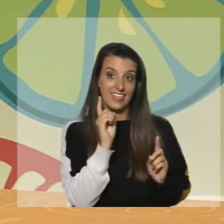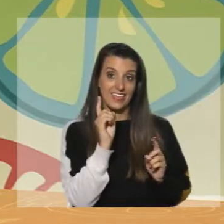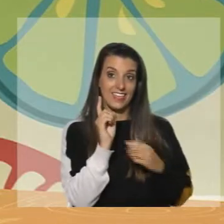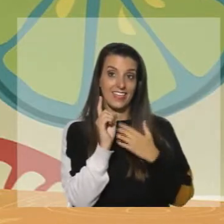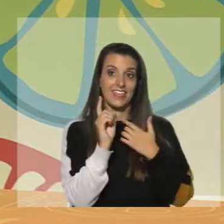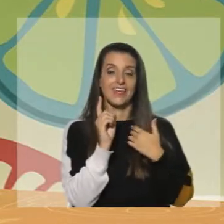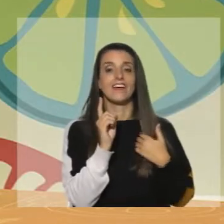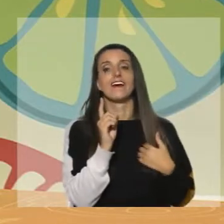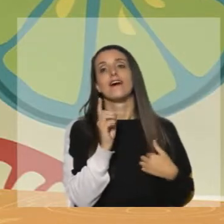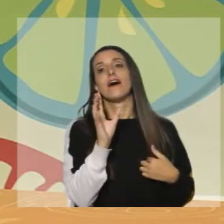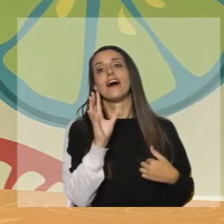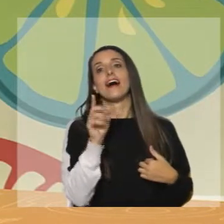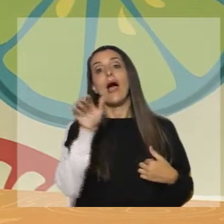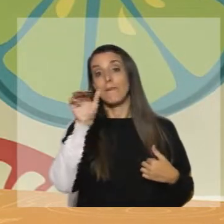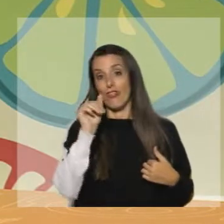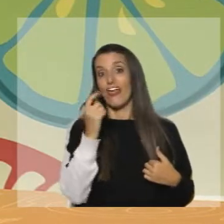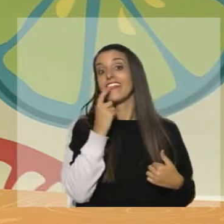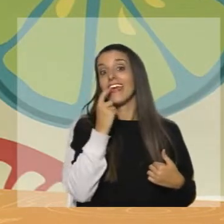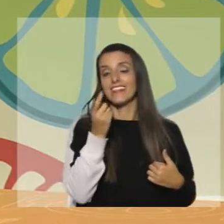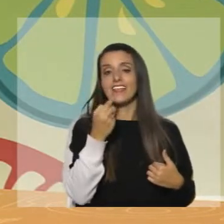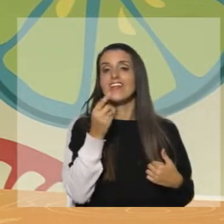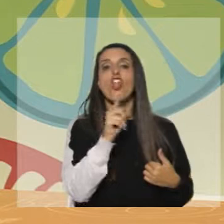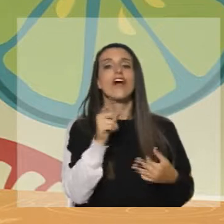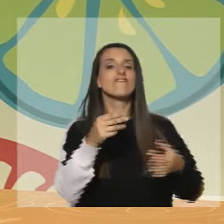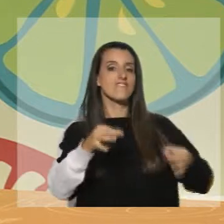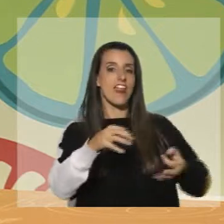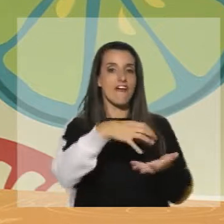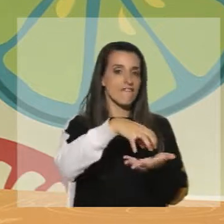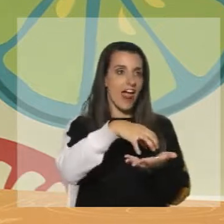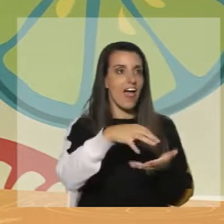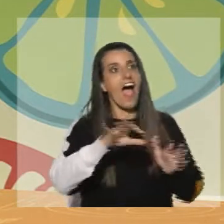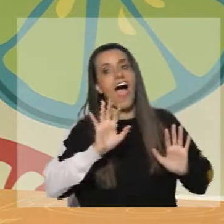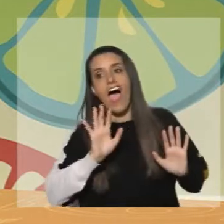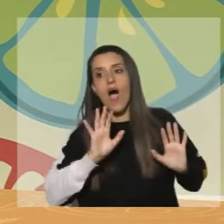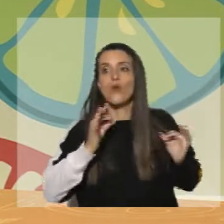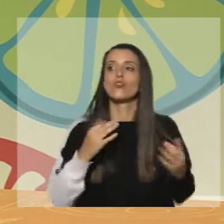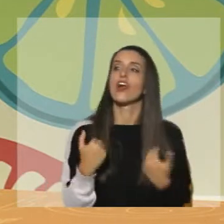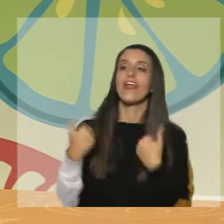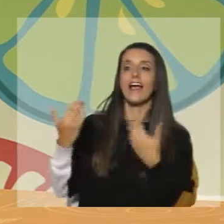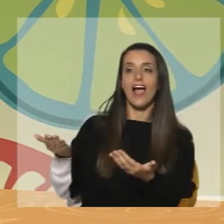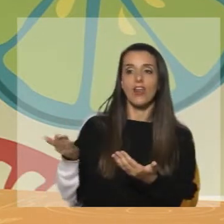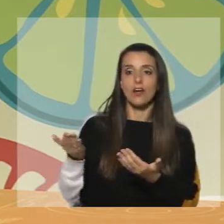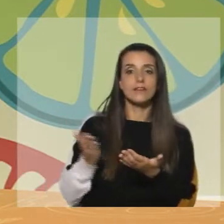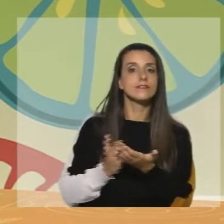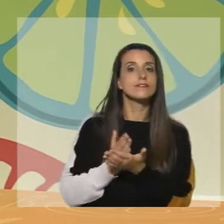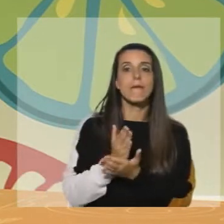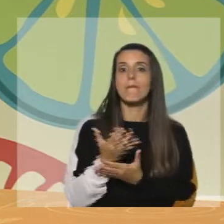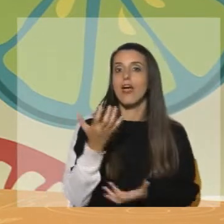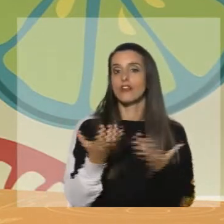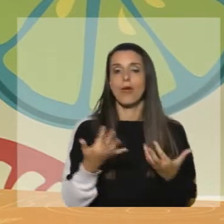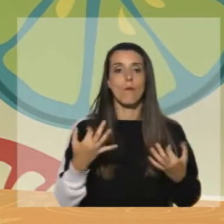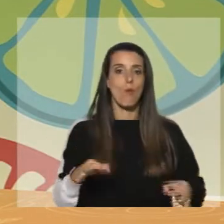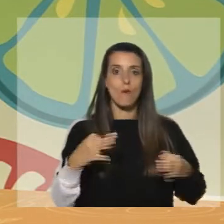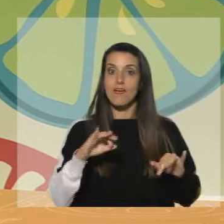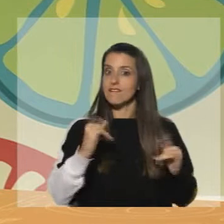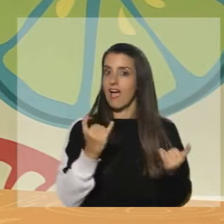Exactamente. Perdón, no. Perdón. El tema es que no es que le quedó bien ese flan porque se le iba a hacer a Marina y se quiso lucir. Siempre, porque en reiteradas oportunidades